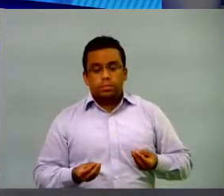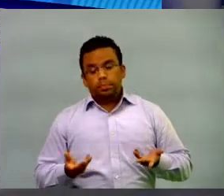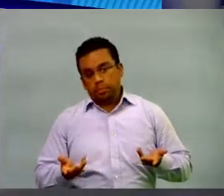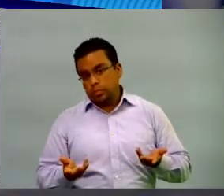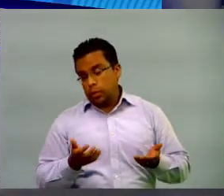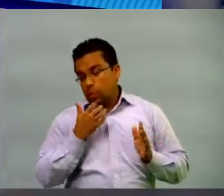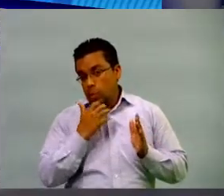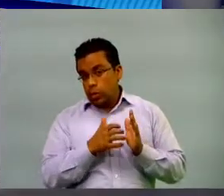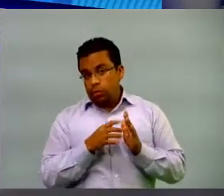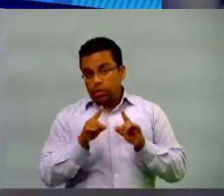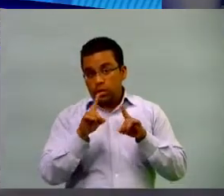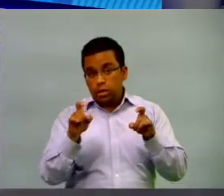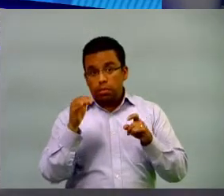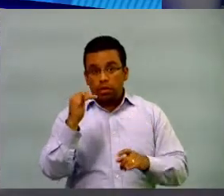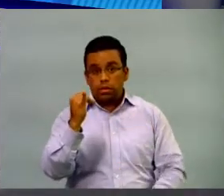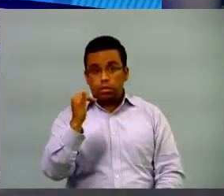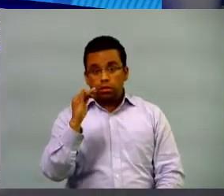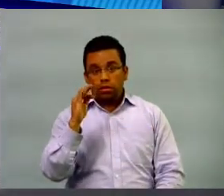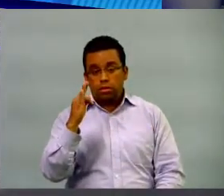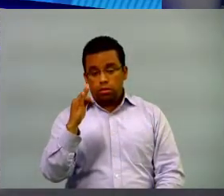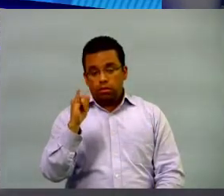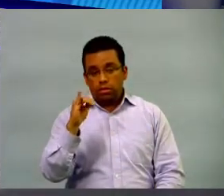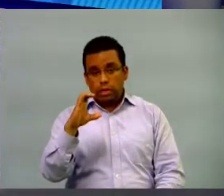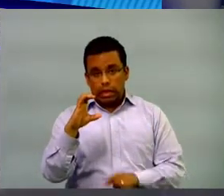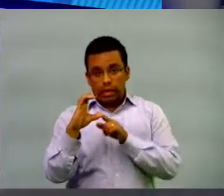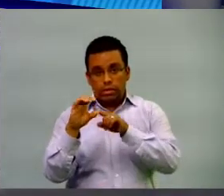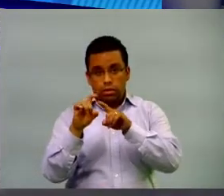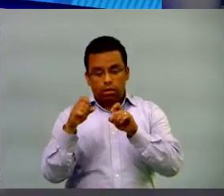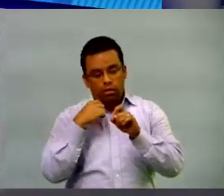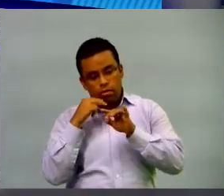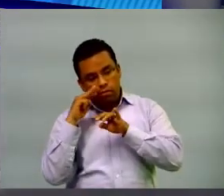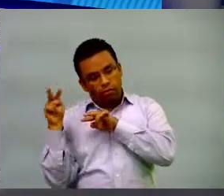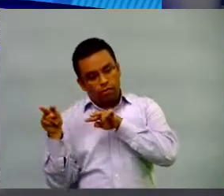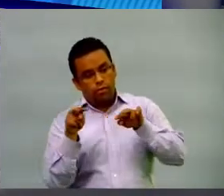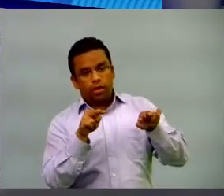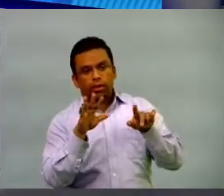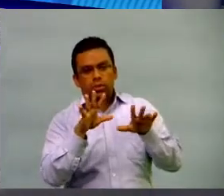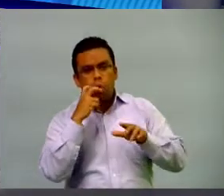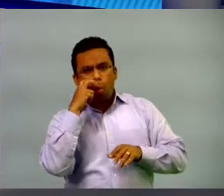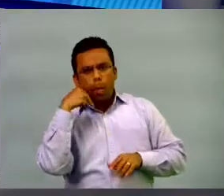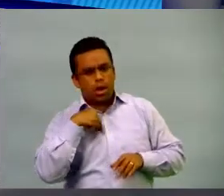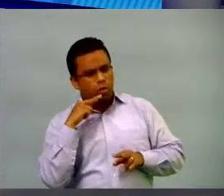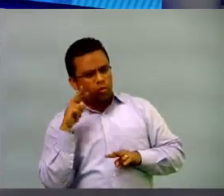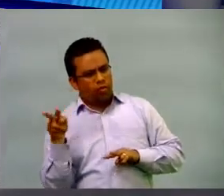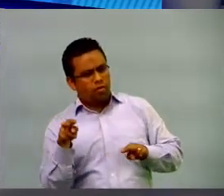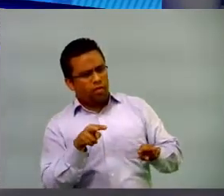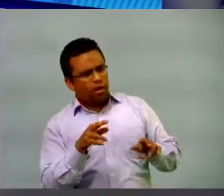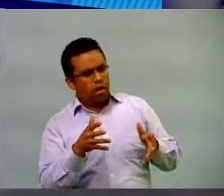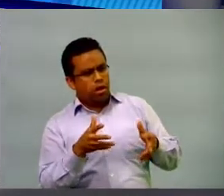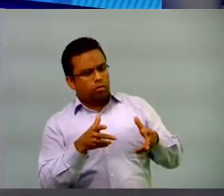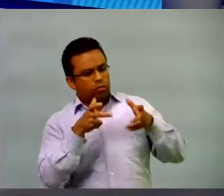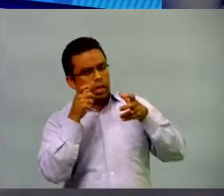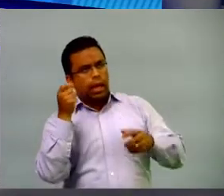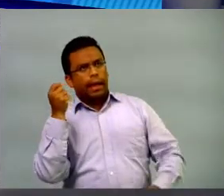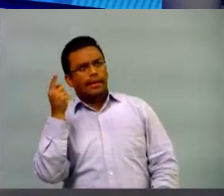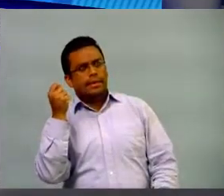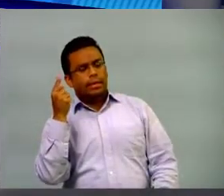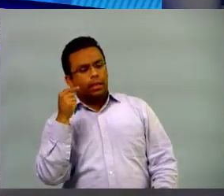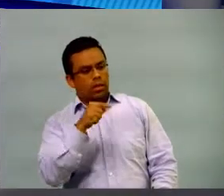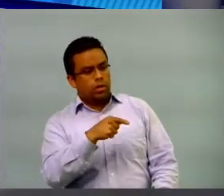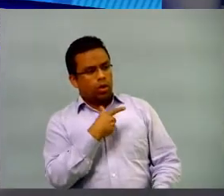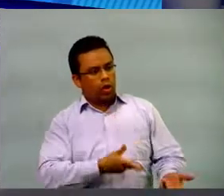frente a la gran oferta de TIC, las organizaciones vuelven a mirar el lado humano del aprendizaje, de la colaboración y